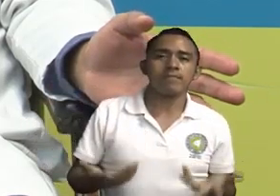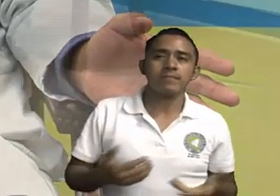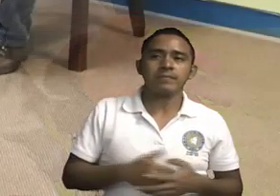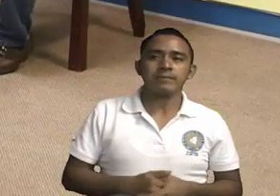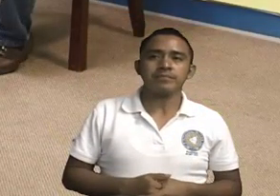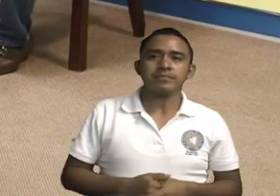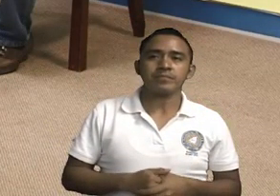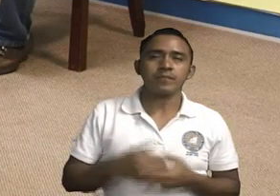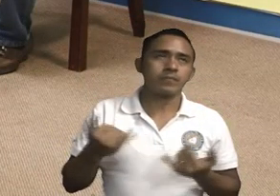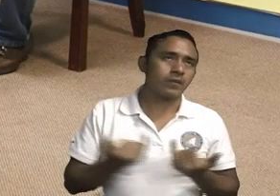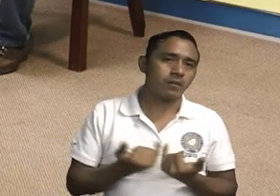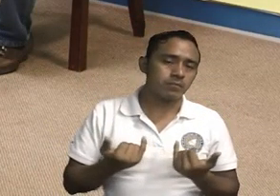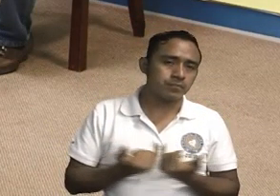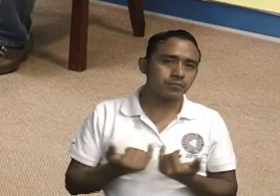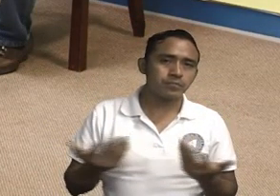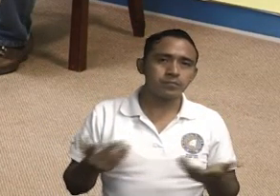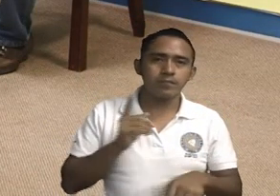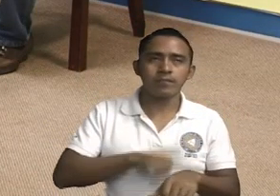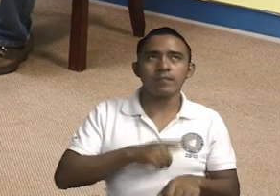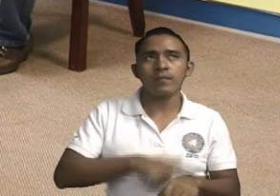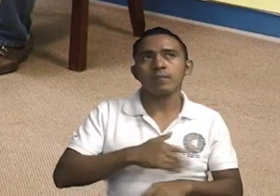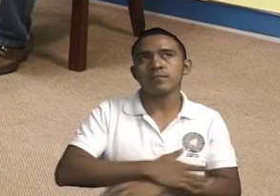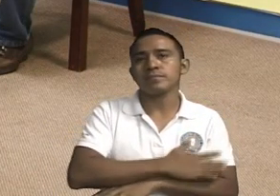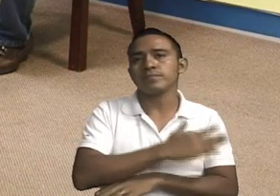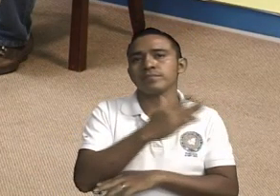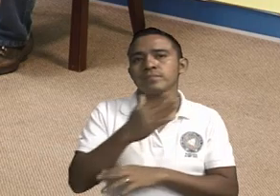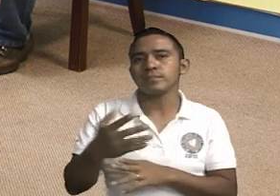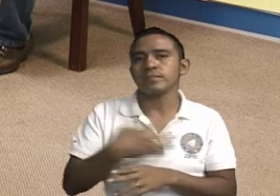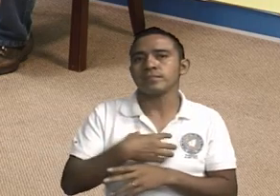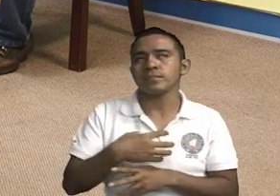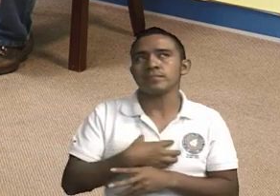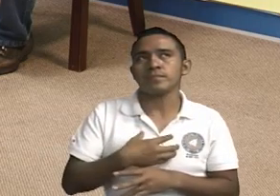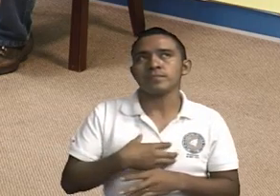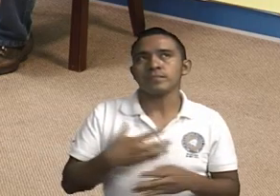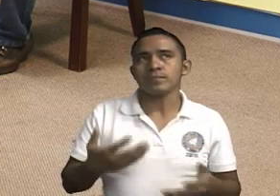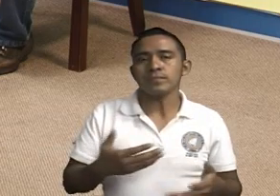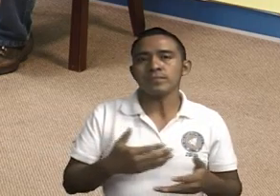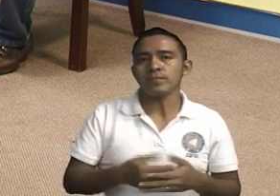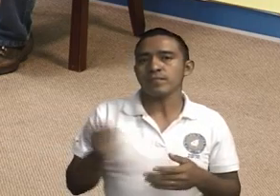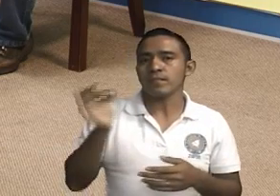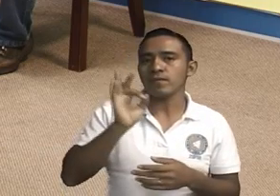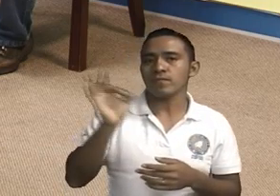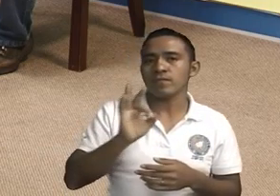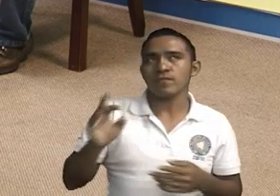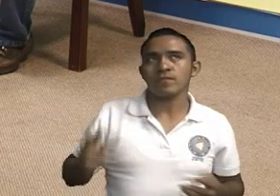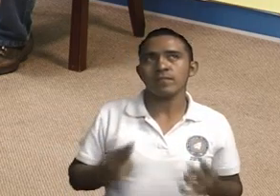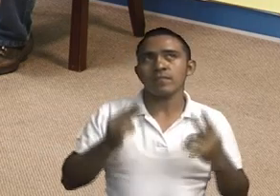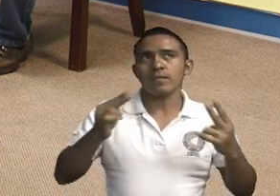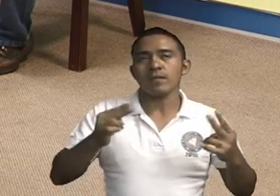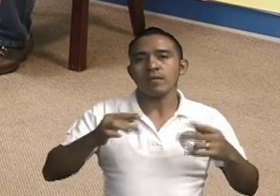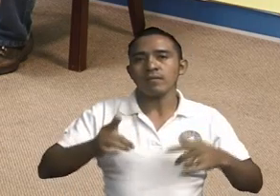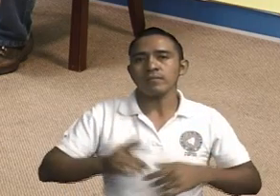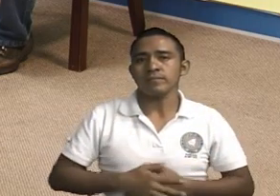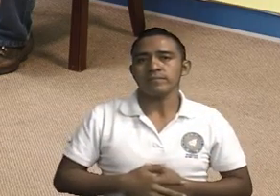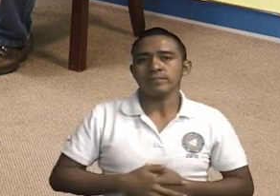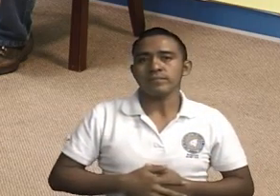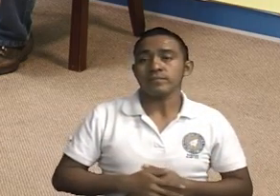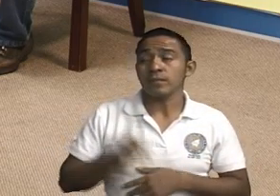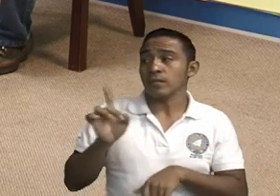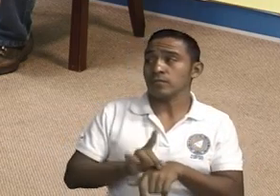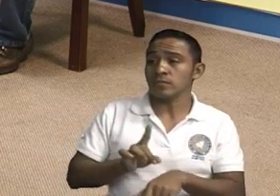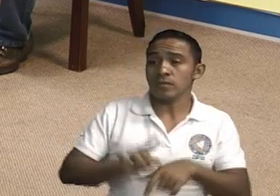eso, como pasa el tiempo, obviamente, ¿verdad?, te va a afectar en tu estilo de vida, pues, y en tu potencia sexual. Ok,